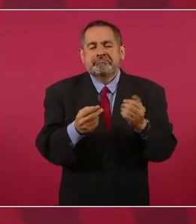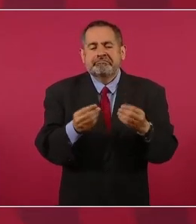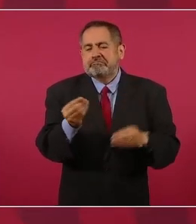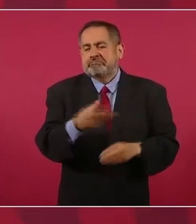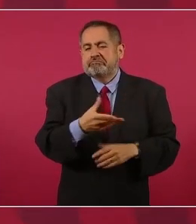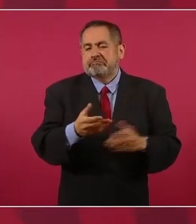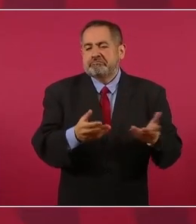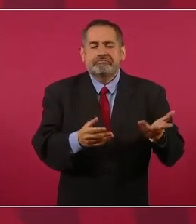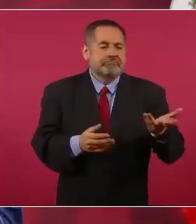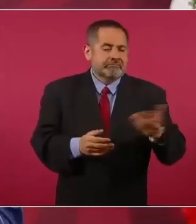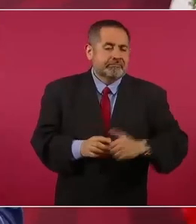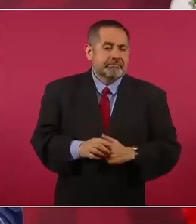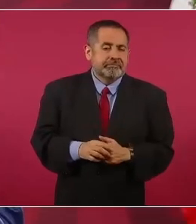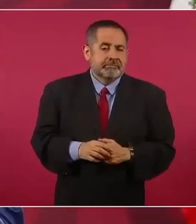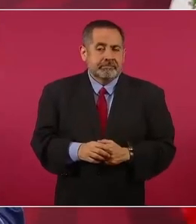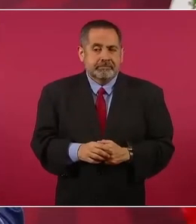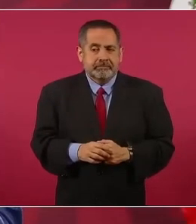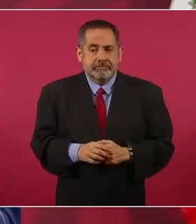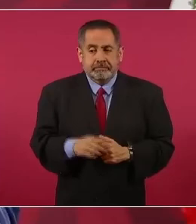para